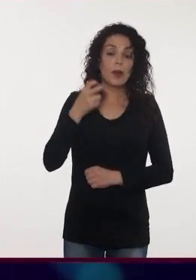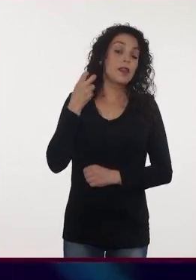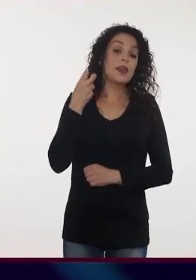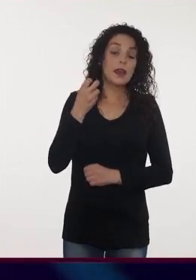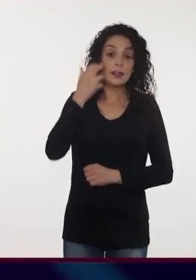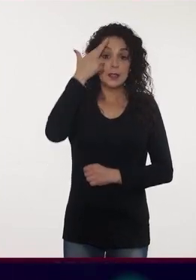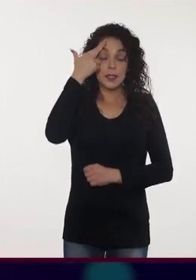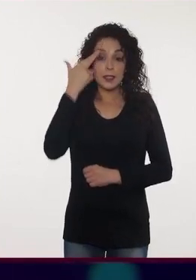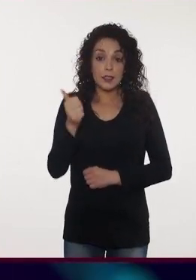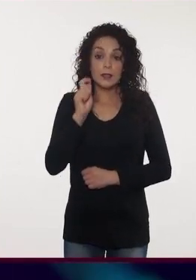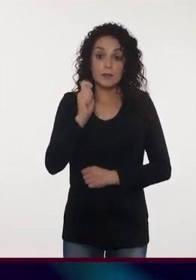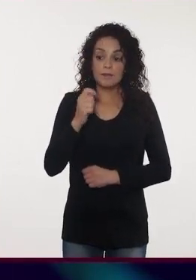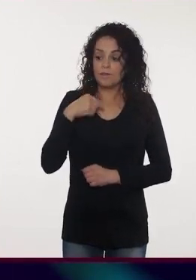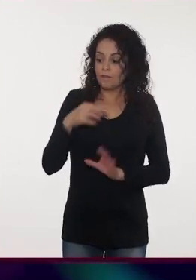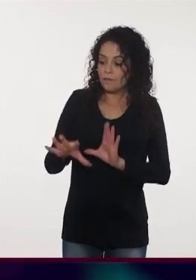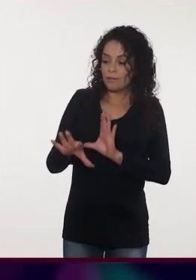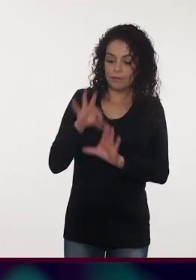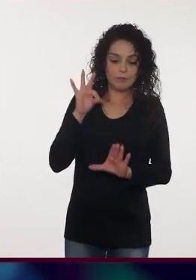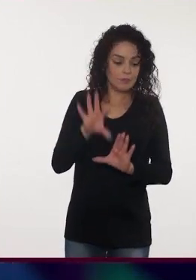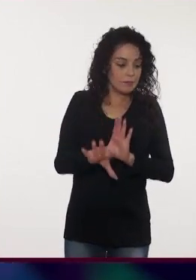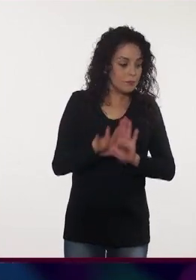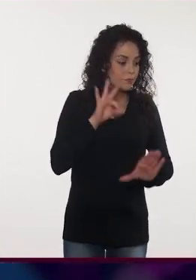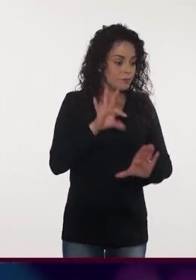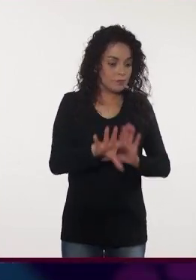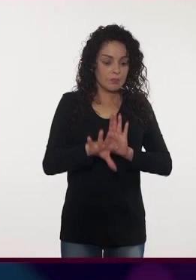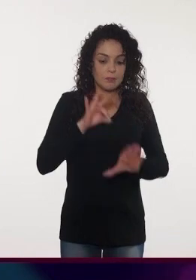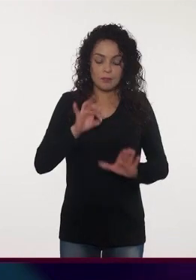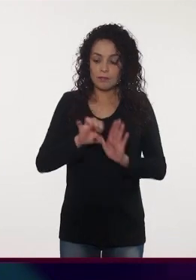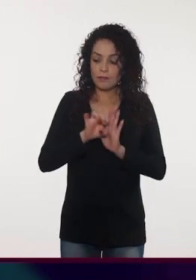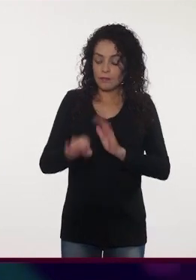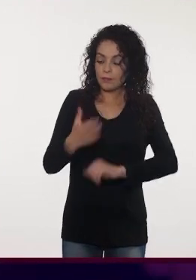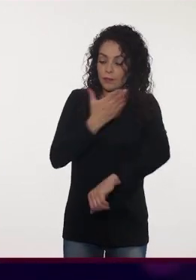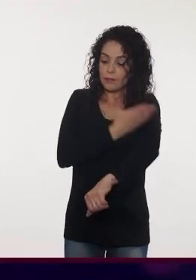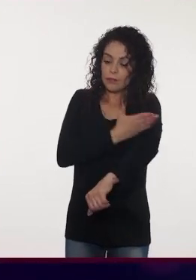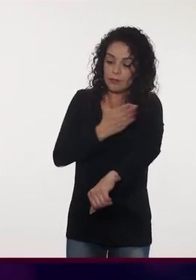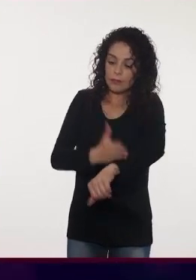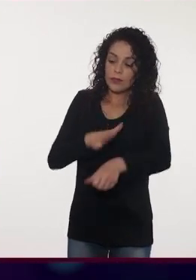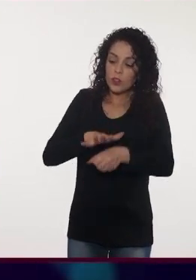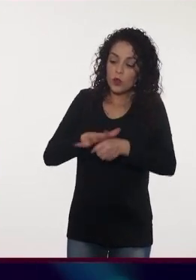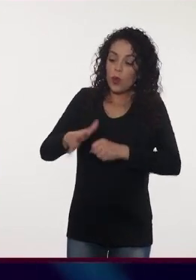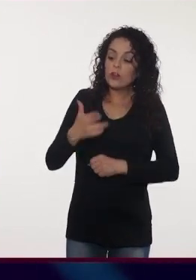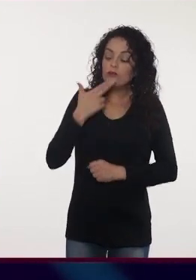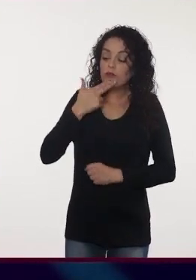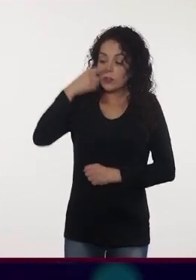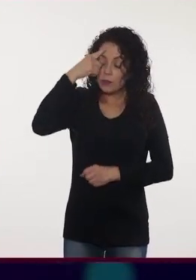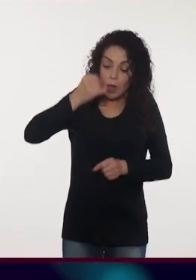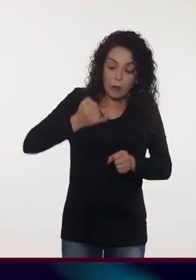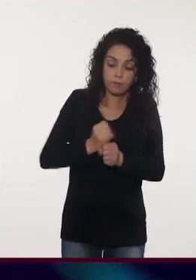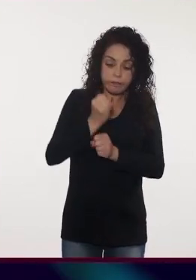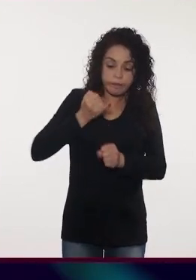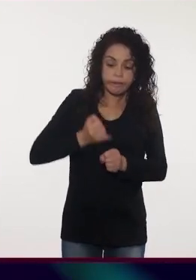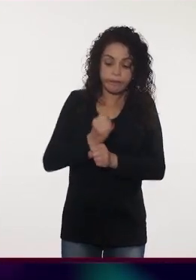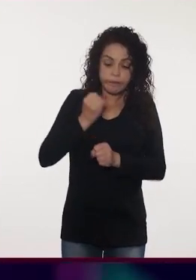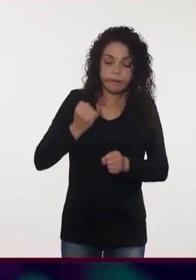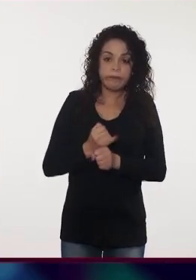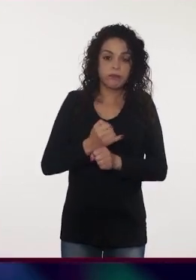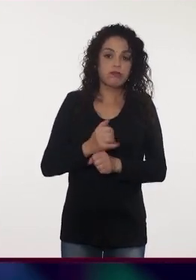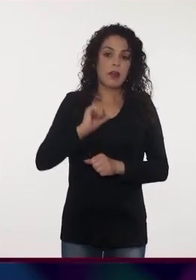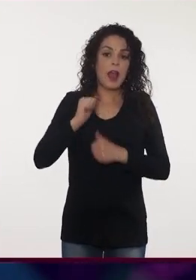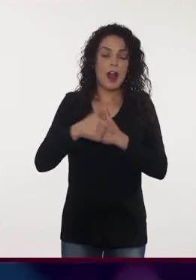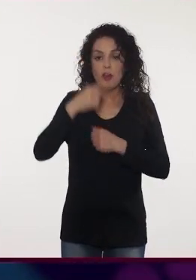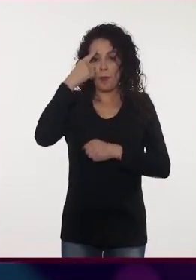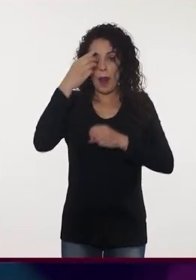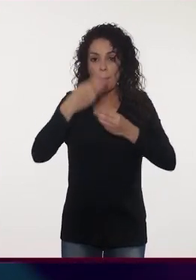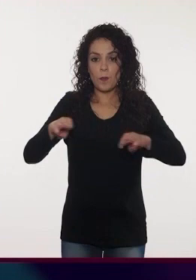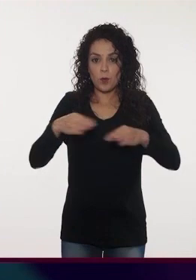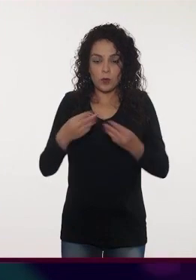de escoger incluso las maderas que vamos a ocupar para la construcción de algún instrumento.